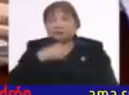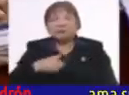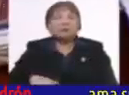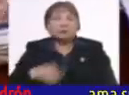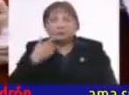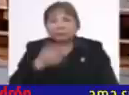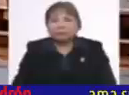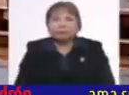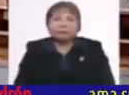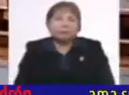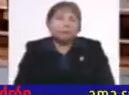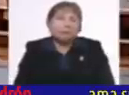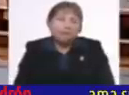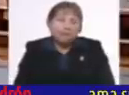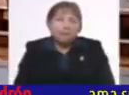eso